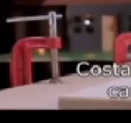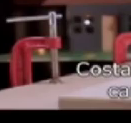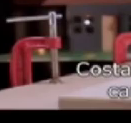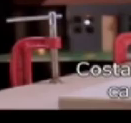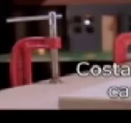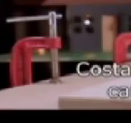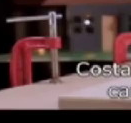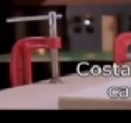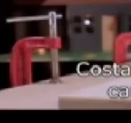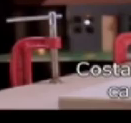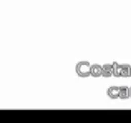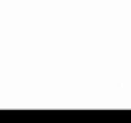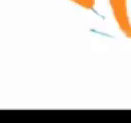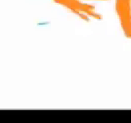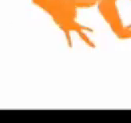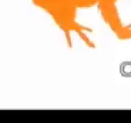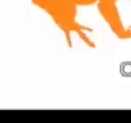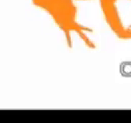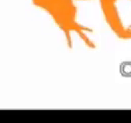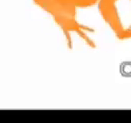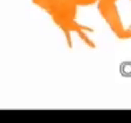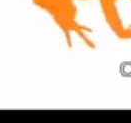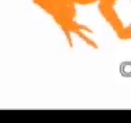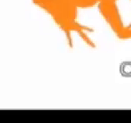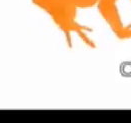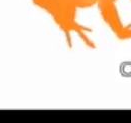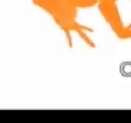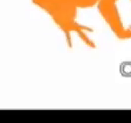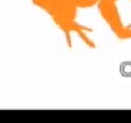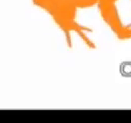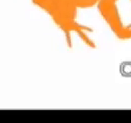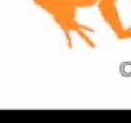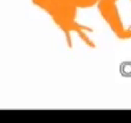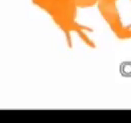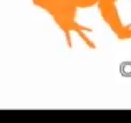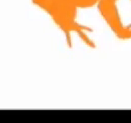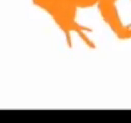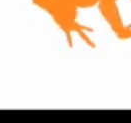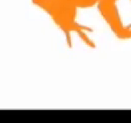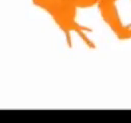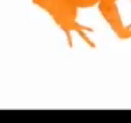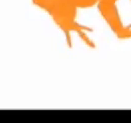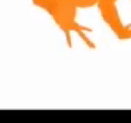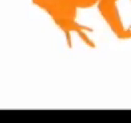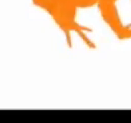país carbono neutral en el mundo. El cambio climático nos afecta a todos. Actuemos ya.